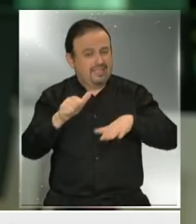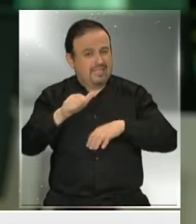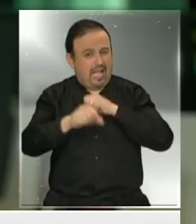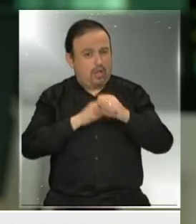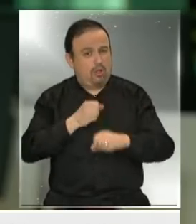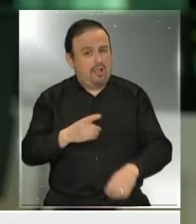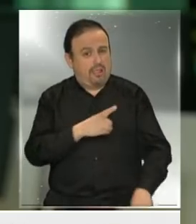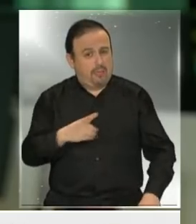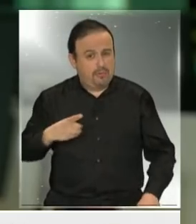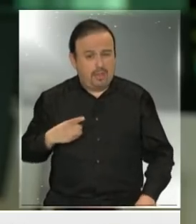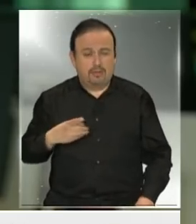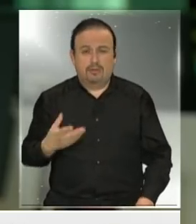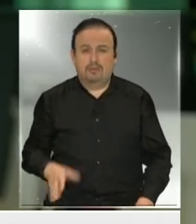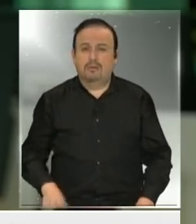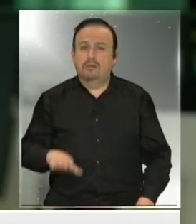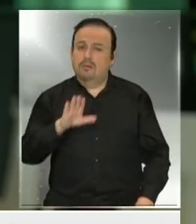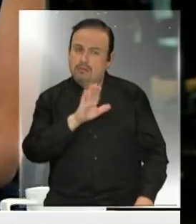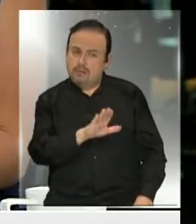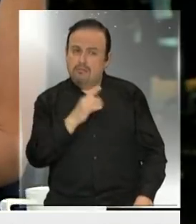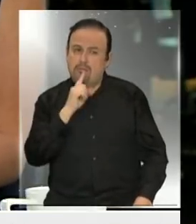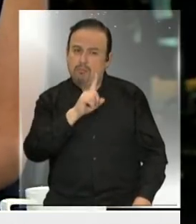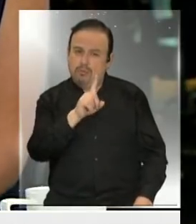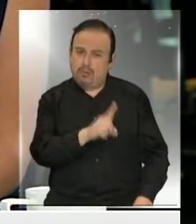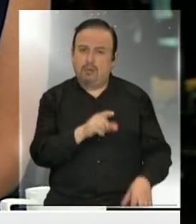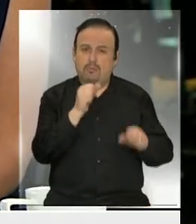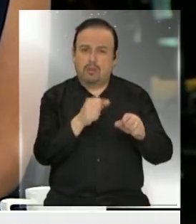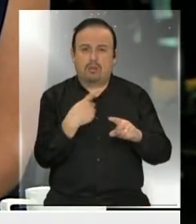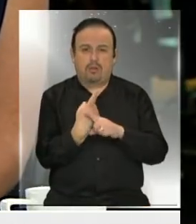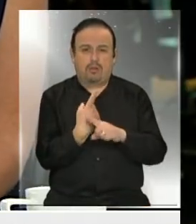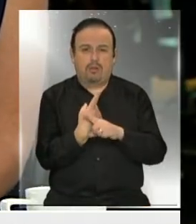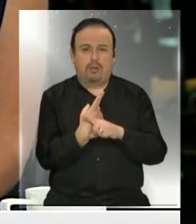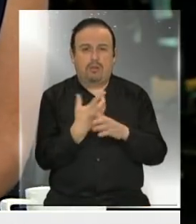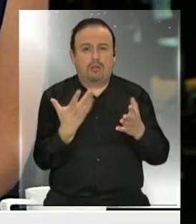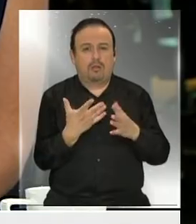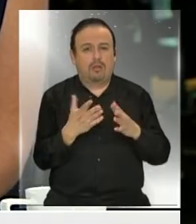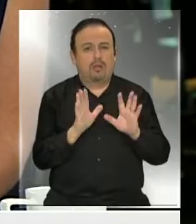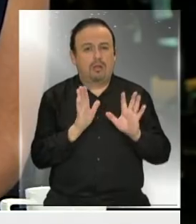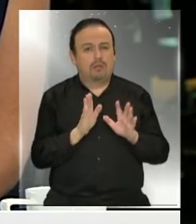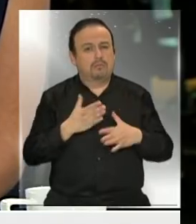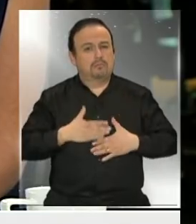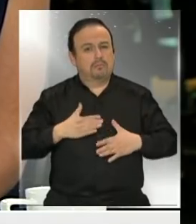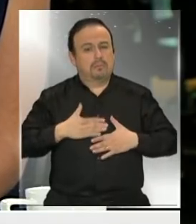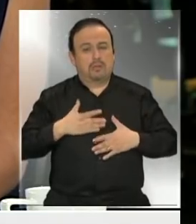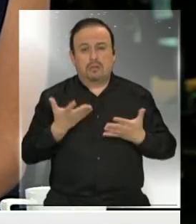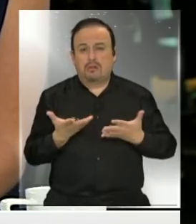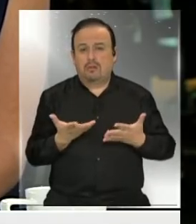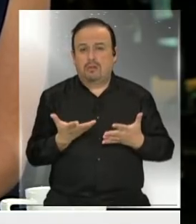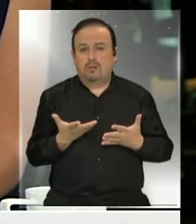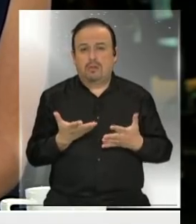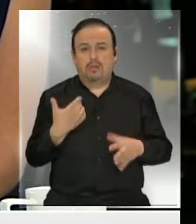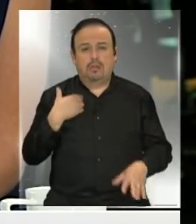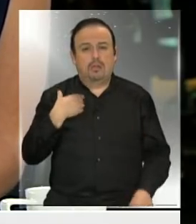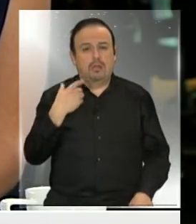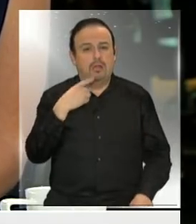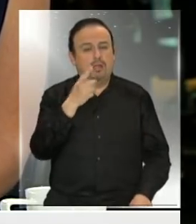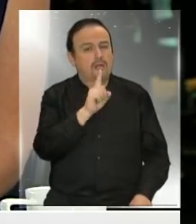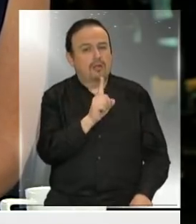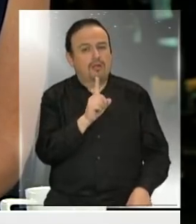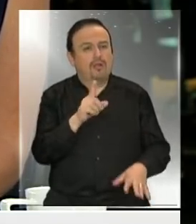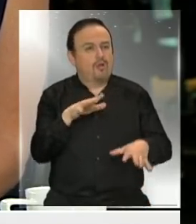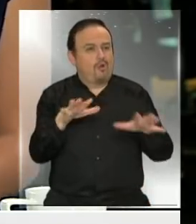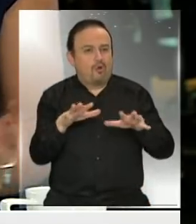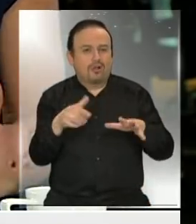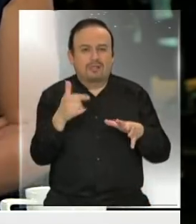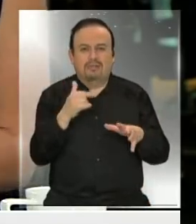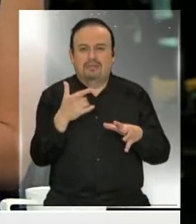años de que esas personas me preguntarle para que podamos conversar y ojalá en un tono lo más calmado posible porque entendemos que no están las